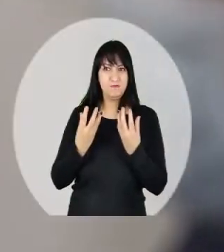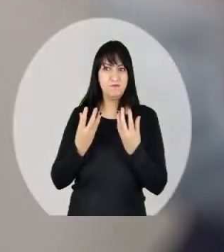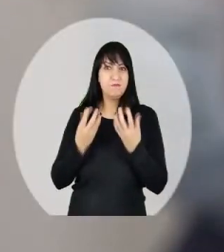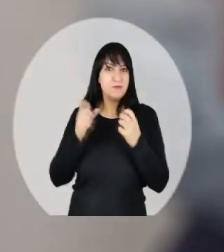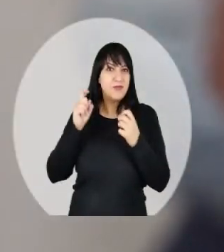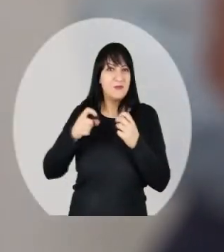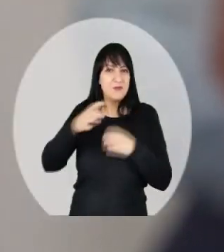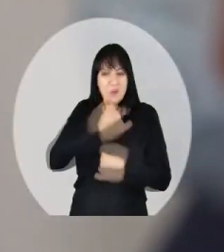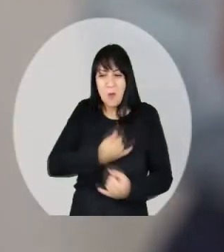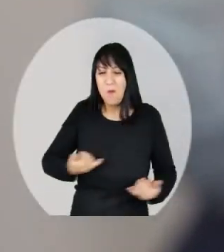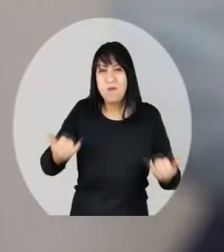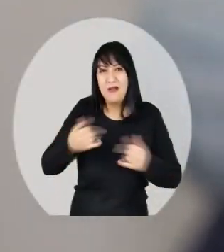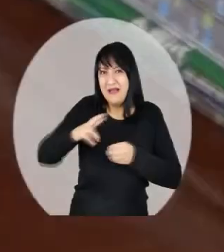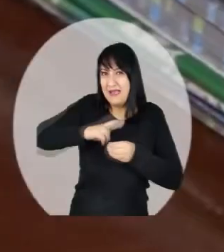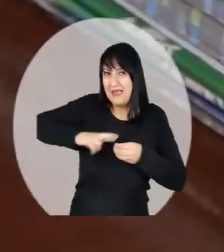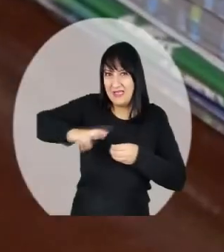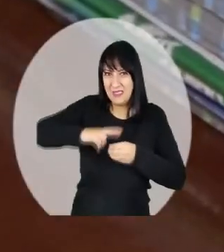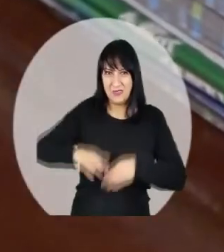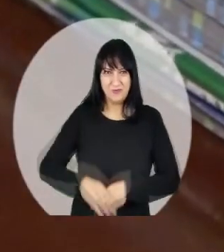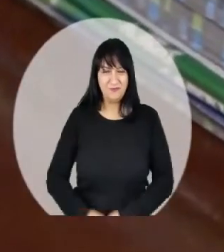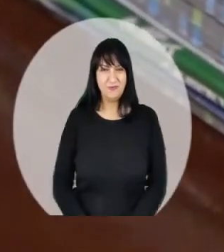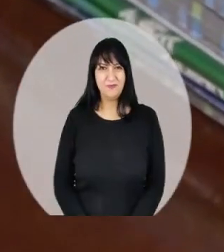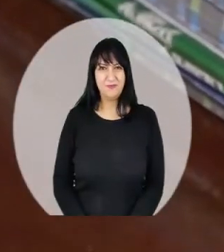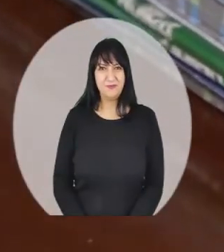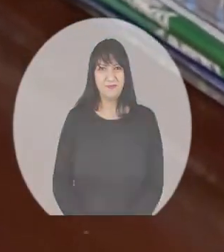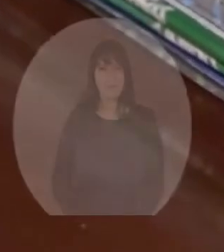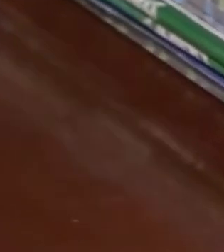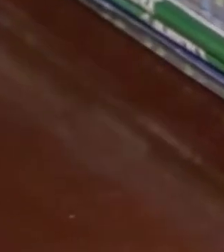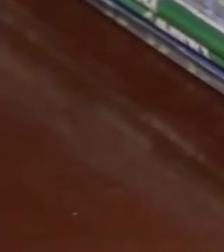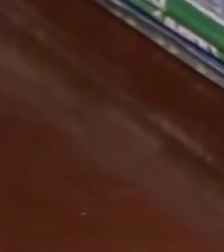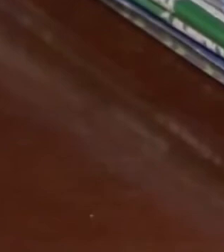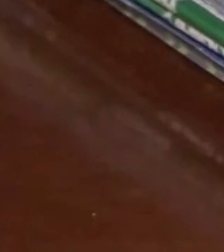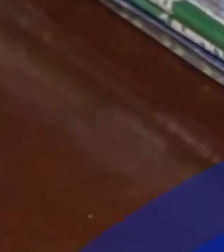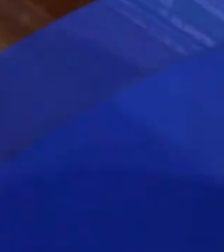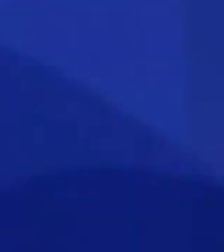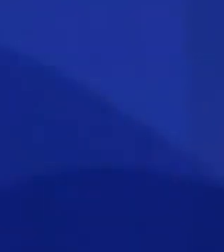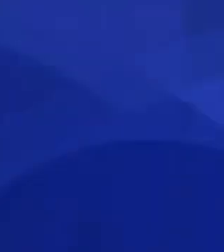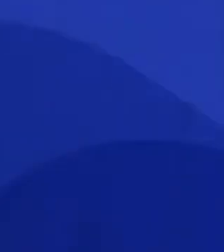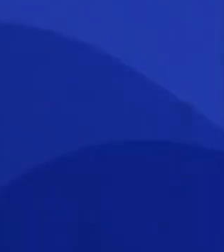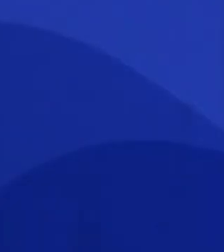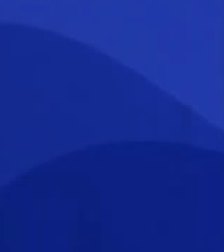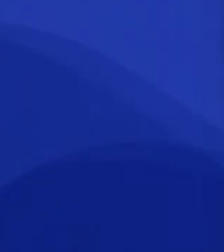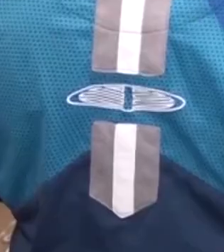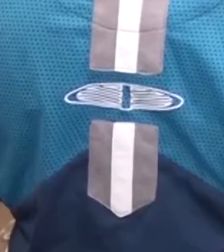comercializar los productos que se producen en nuestra región.